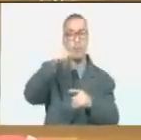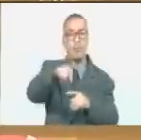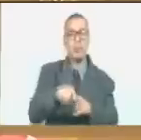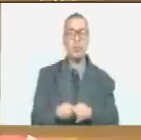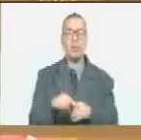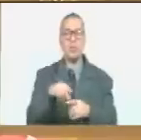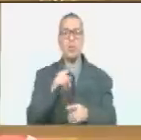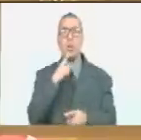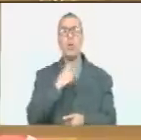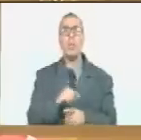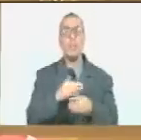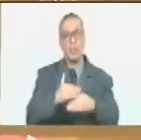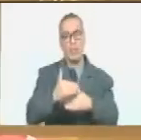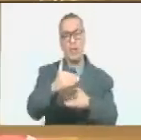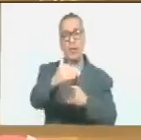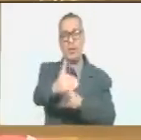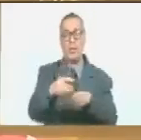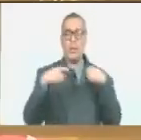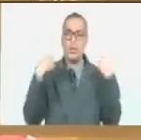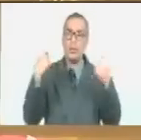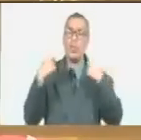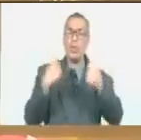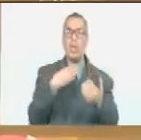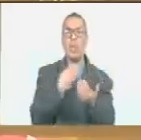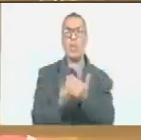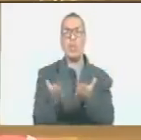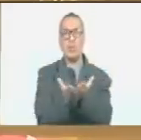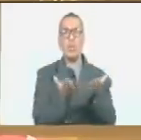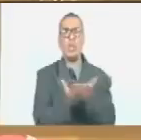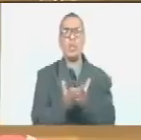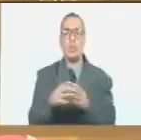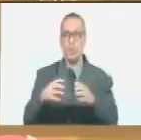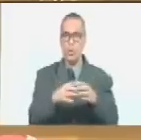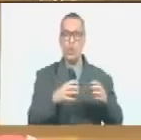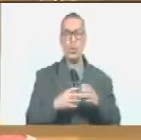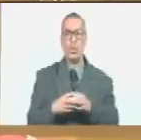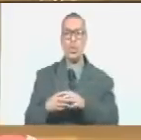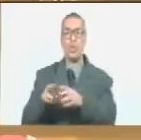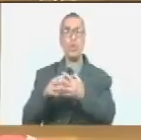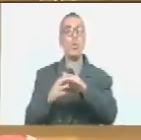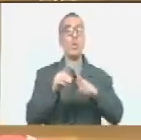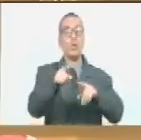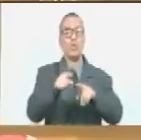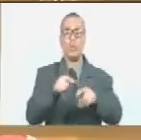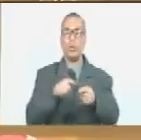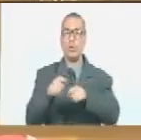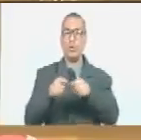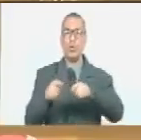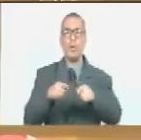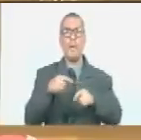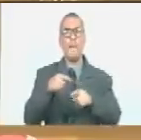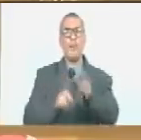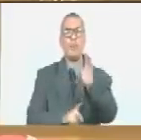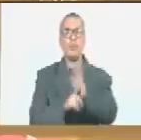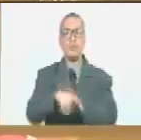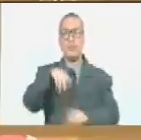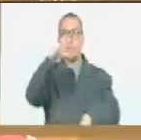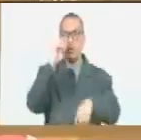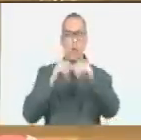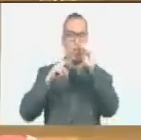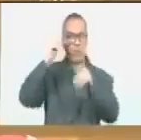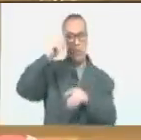lógico, extendiendo la celebración a escuelas, clubes, comunidades y colectivos que desarrollen la enseñanza